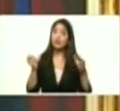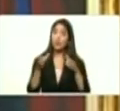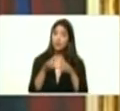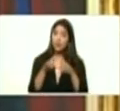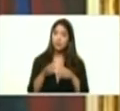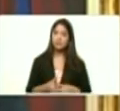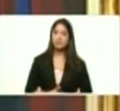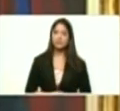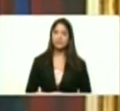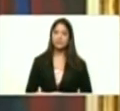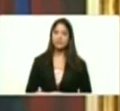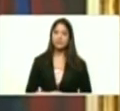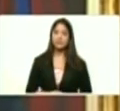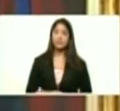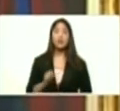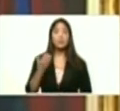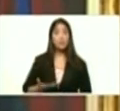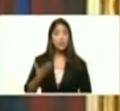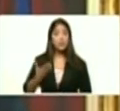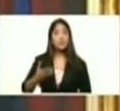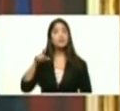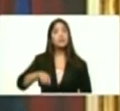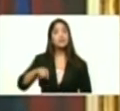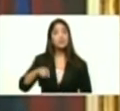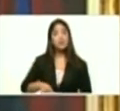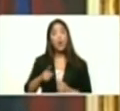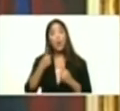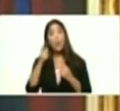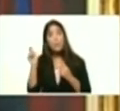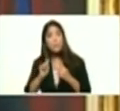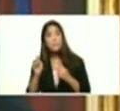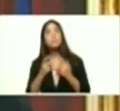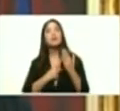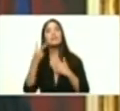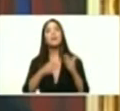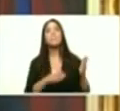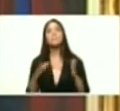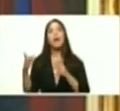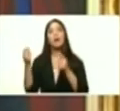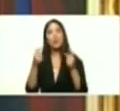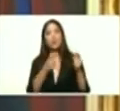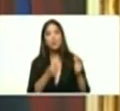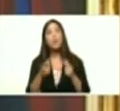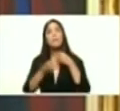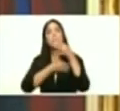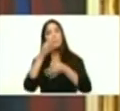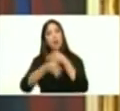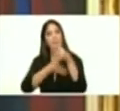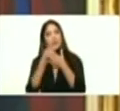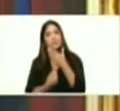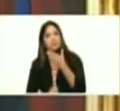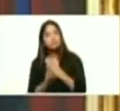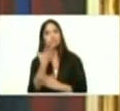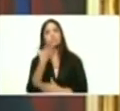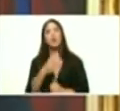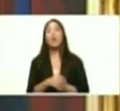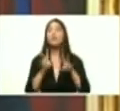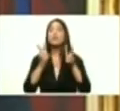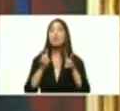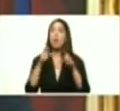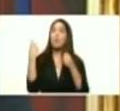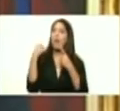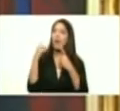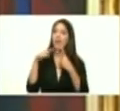encuentro necesario a un mes de la agenda económica bolivariana para balancear la agenda y lanzar nuevos